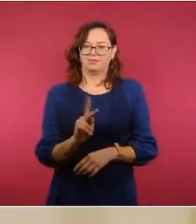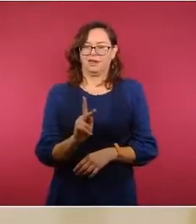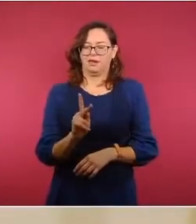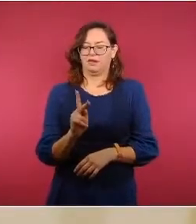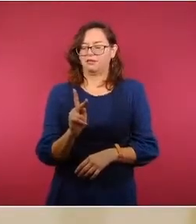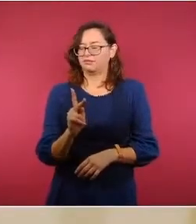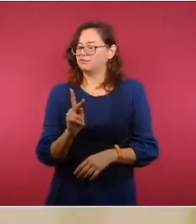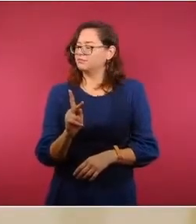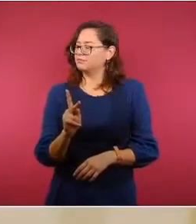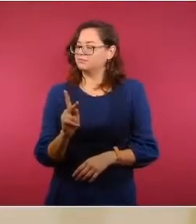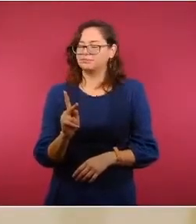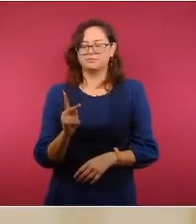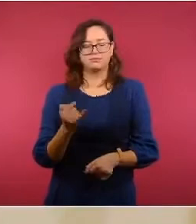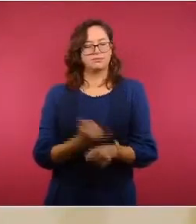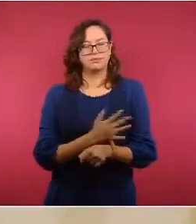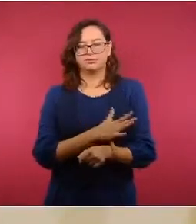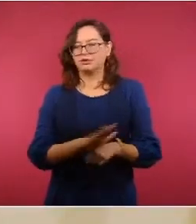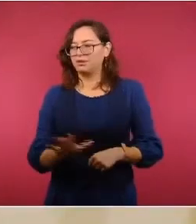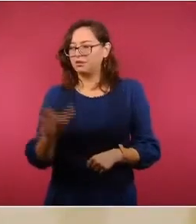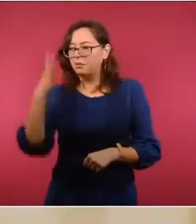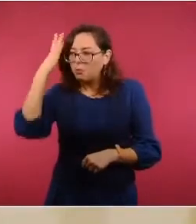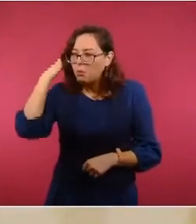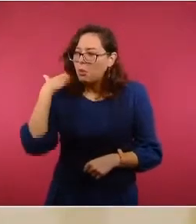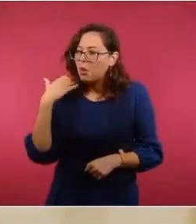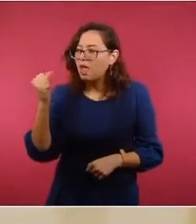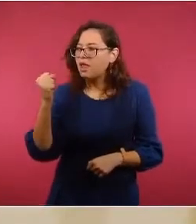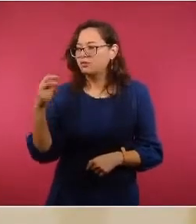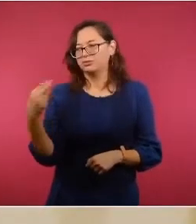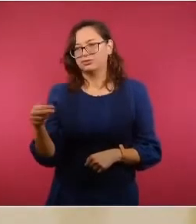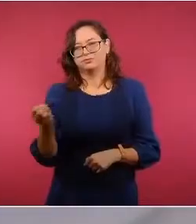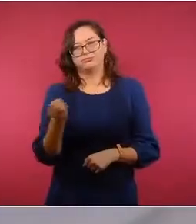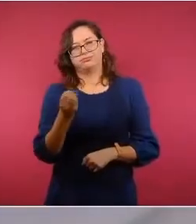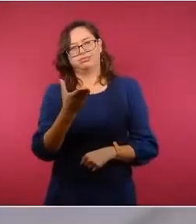hacer todas estas cosas?